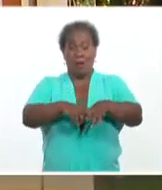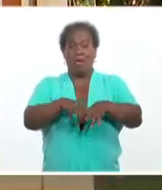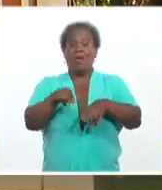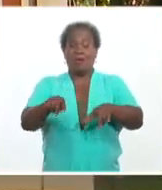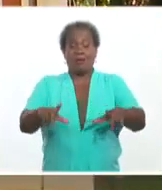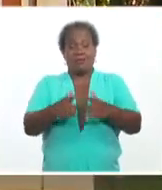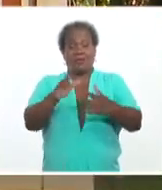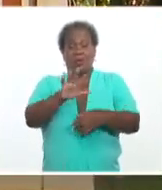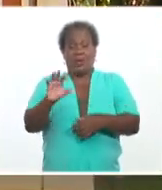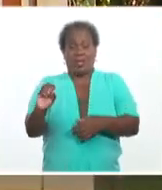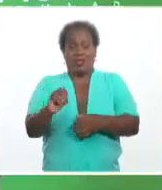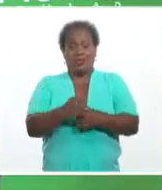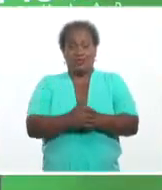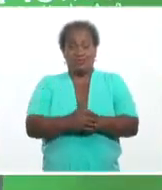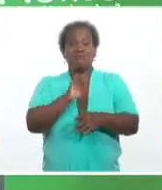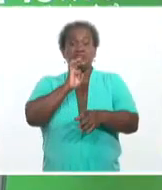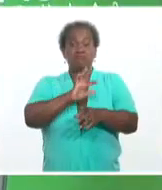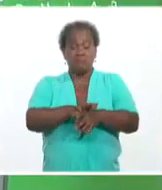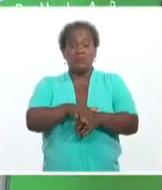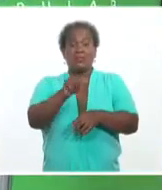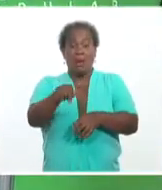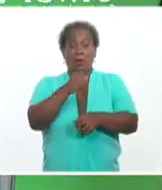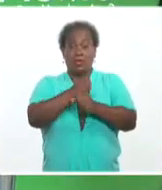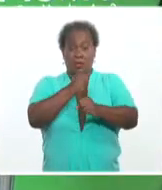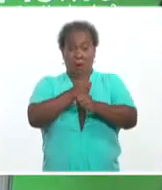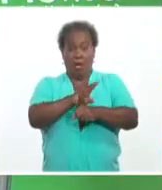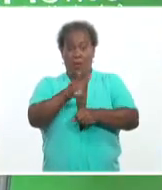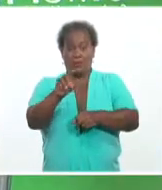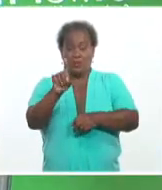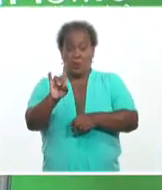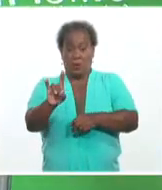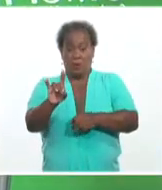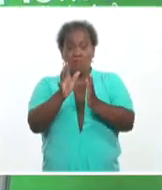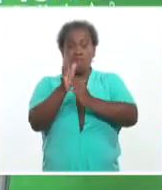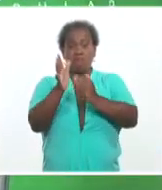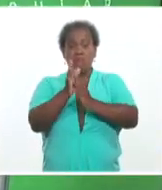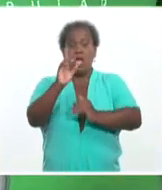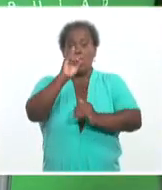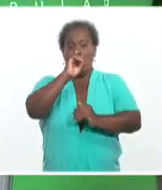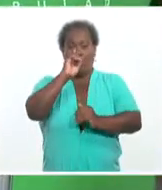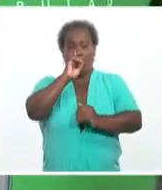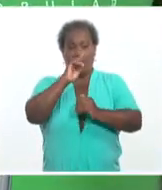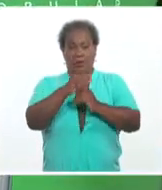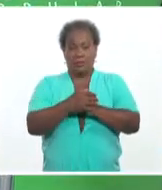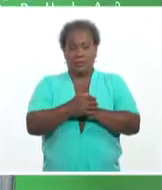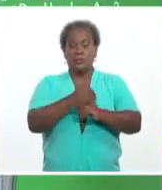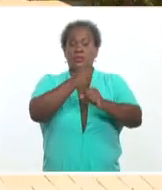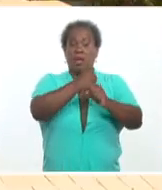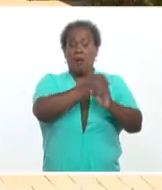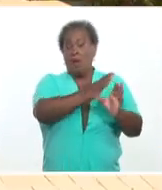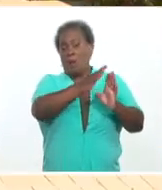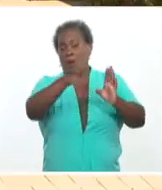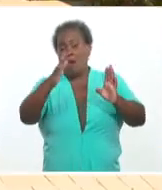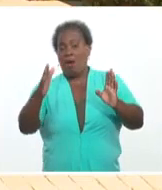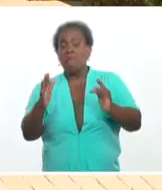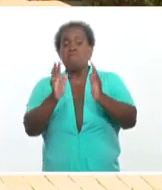empezamos a prestar servicio en el 2019 exactamente en el mediano bien trabajo durante los meses